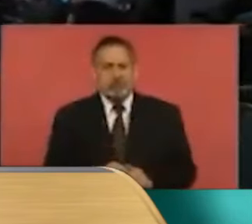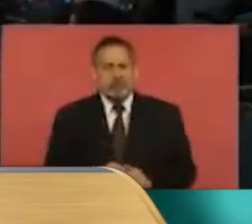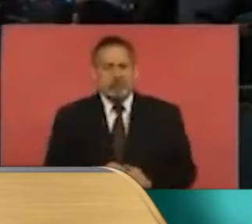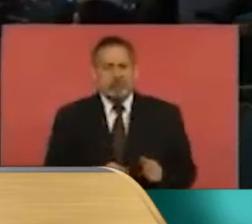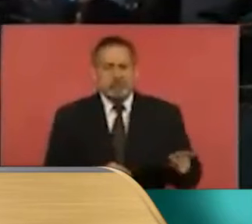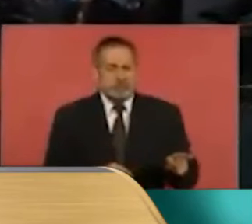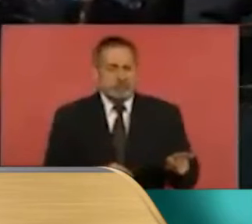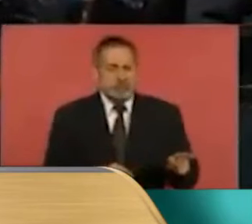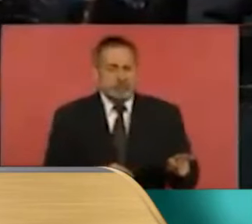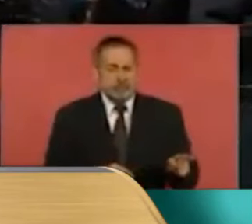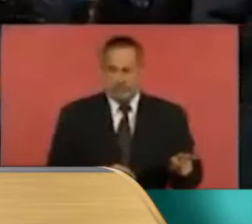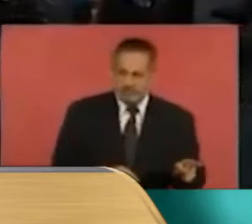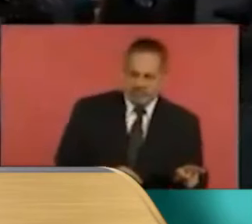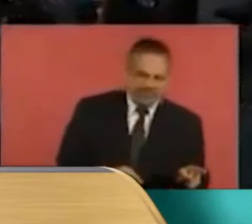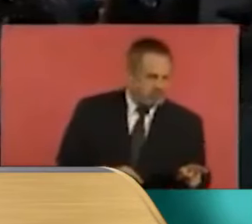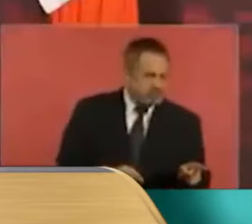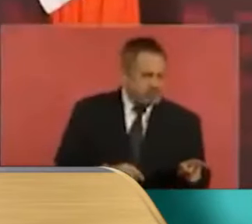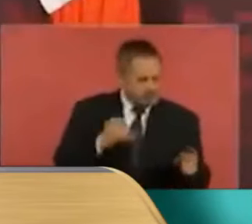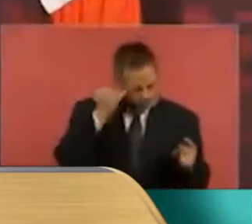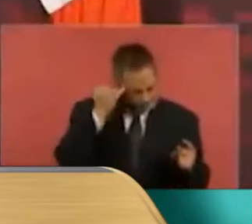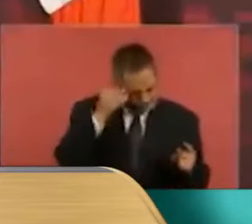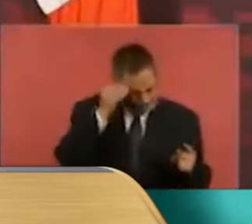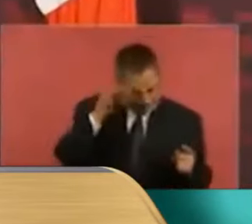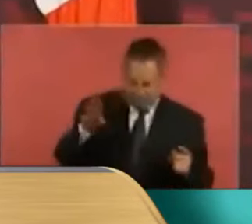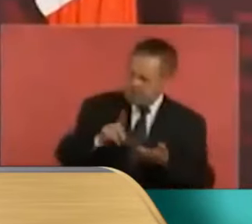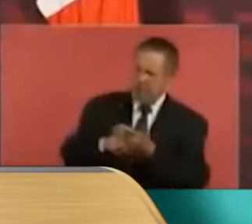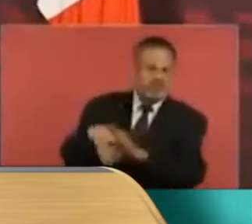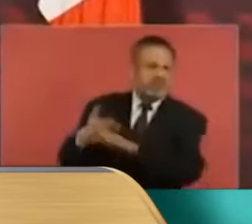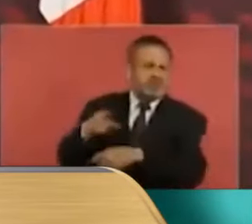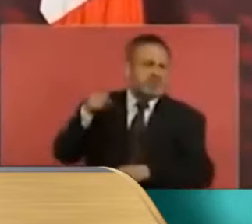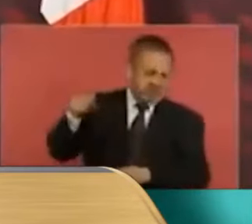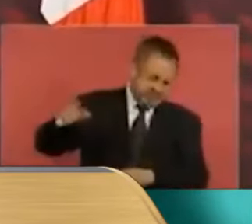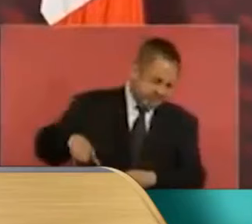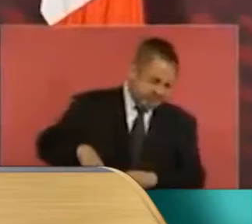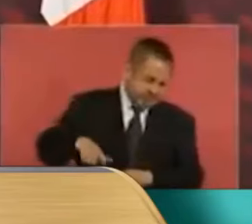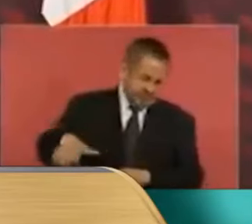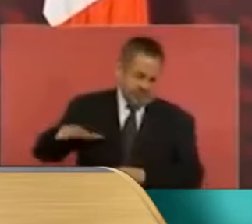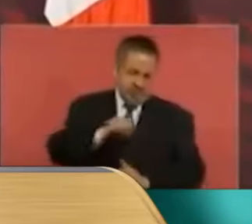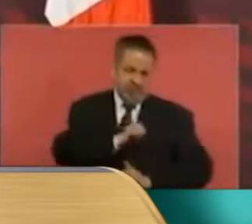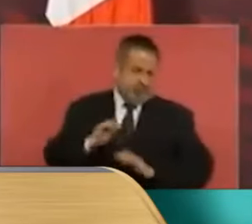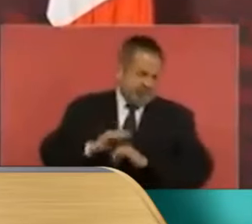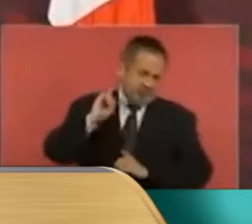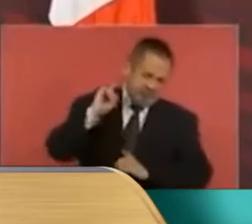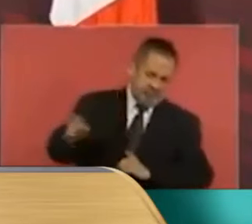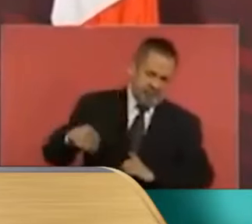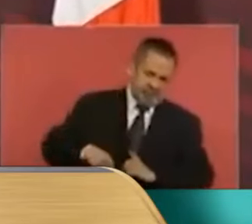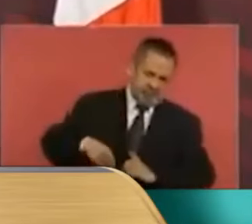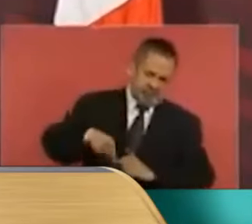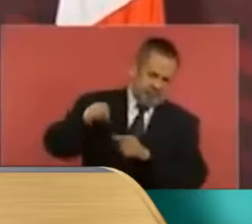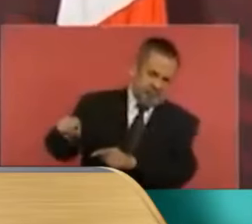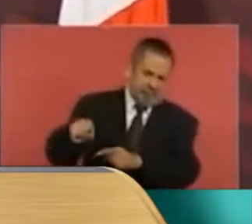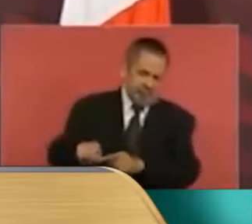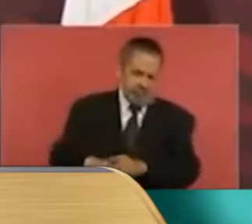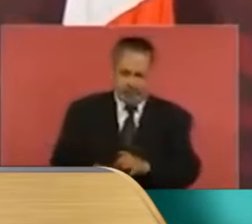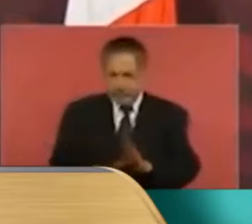la consigna es fue el Estado, fue el Ejército,